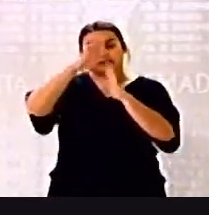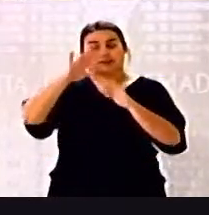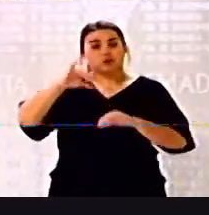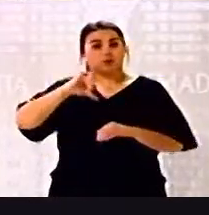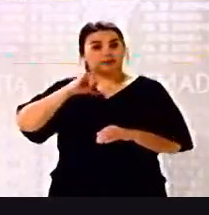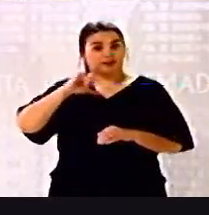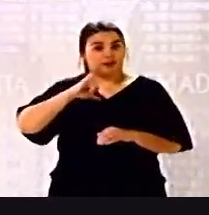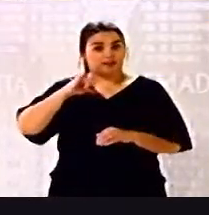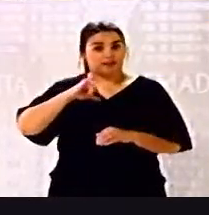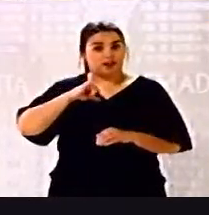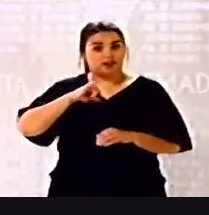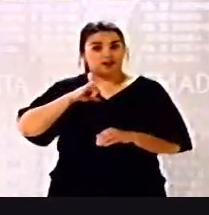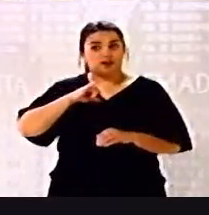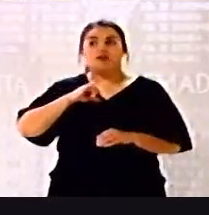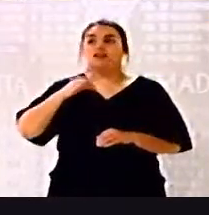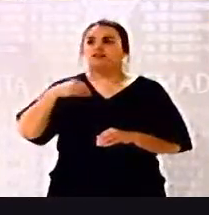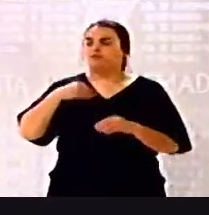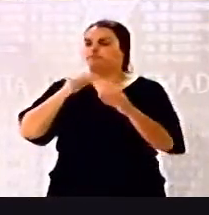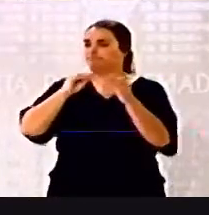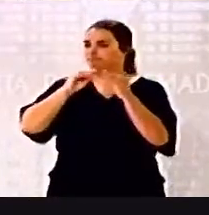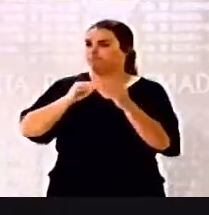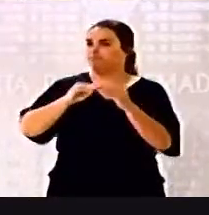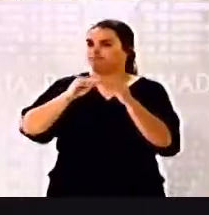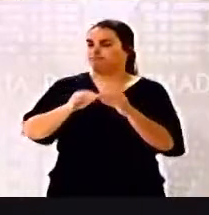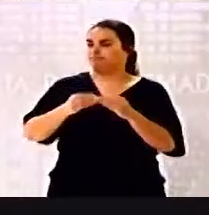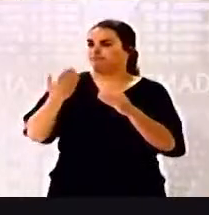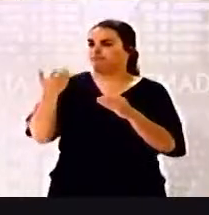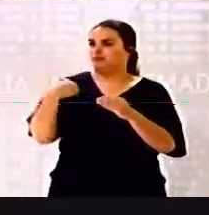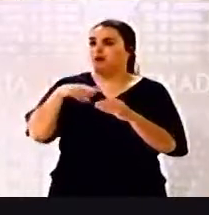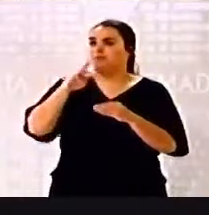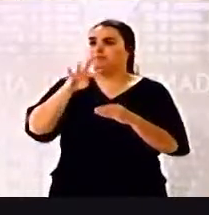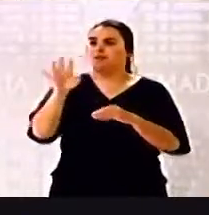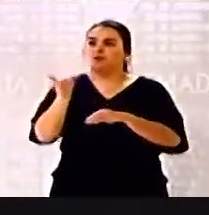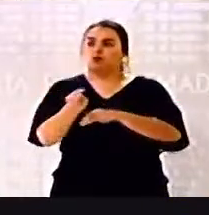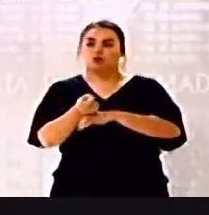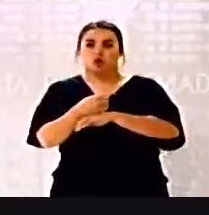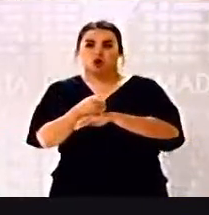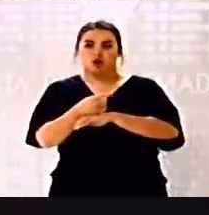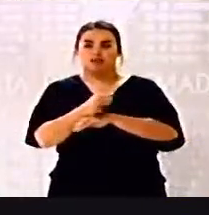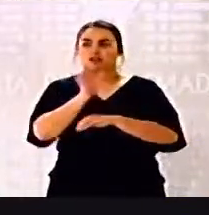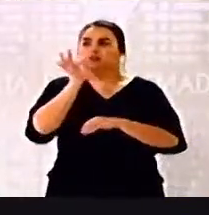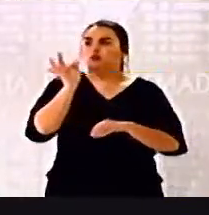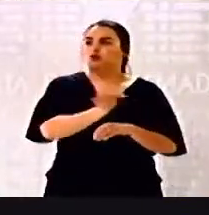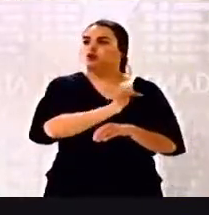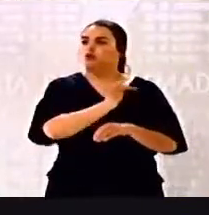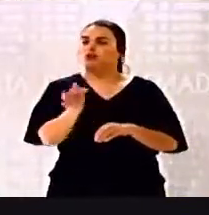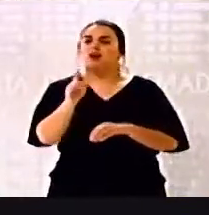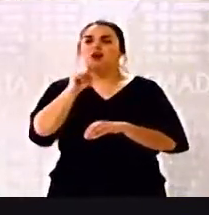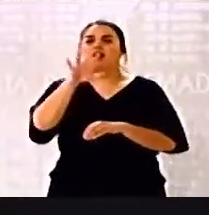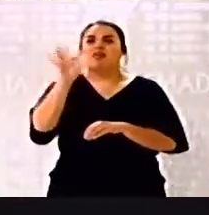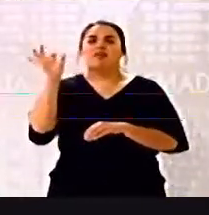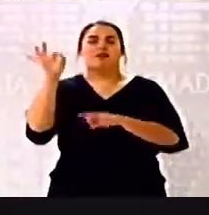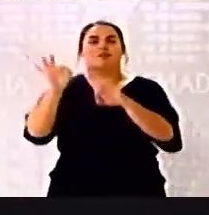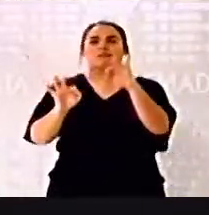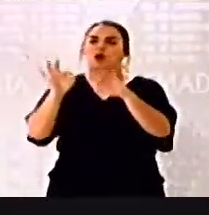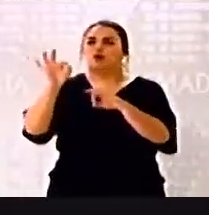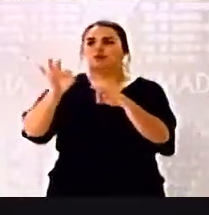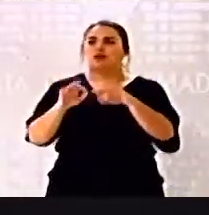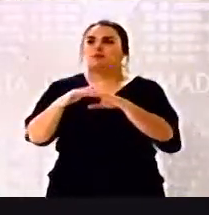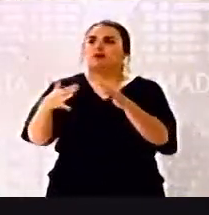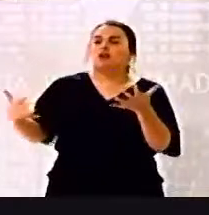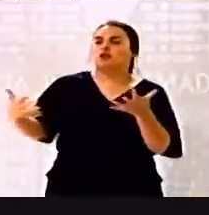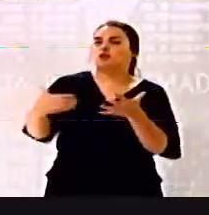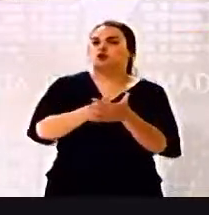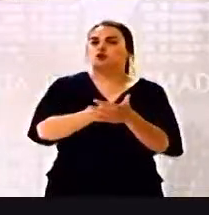hospitalaria se han hecho en las primeras 24 horas un total del 100% a todos los pacientes